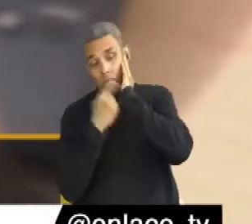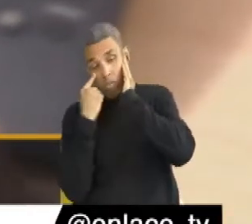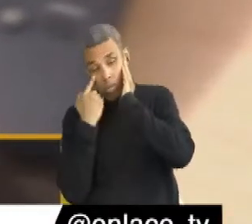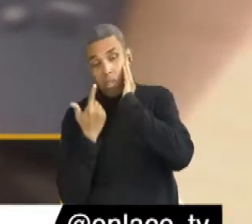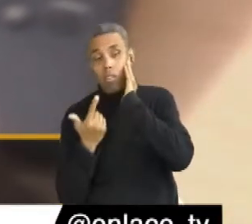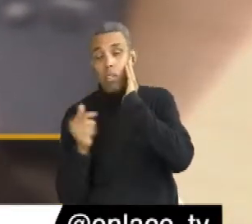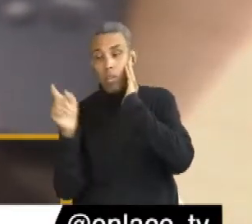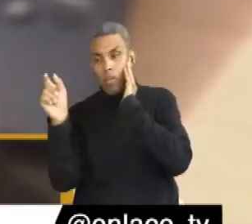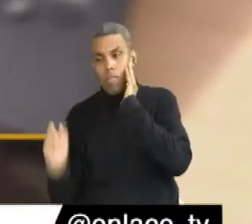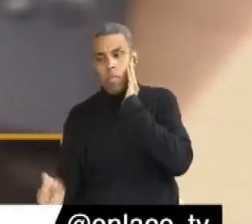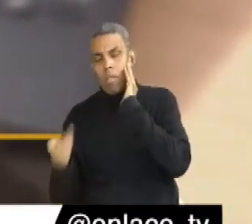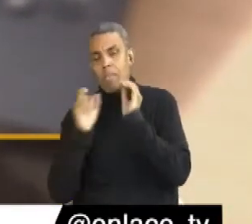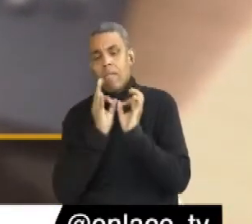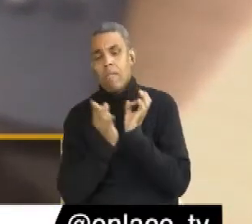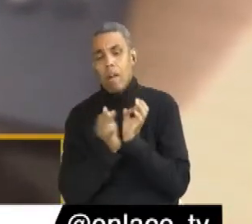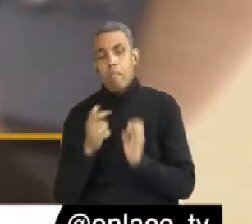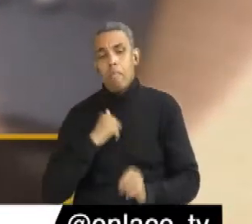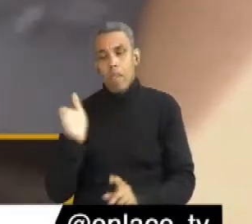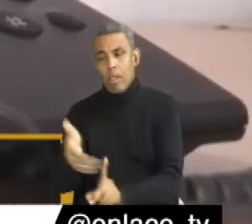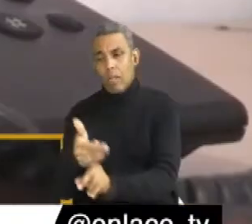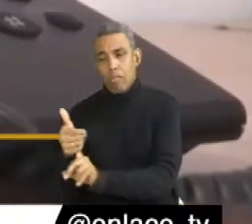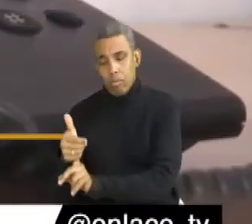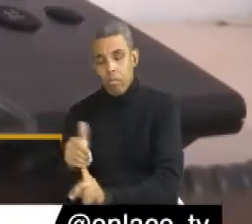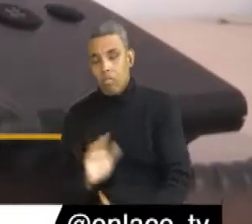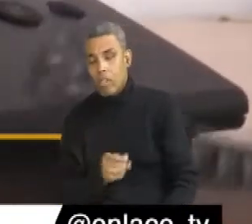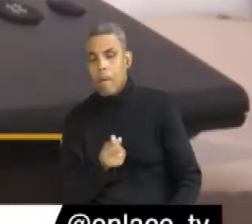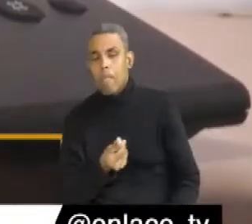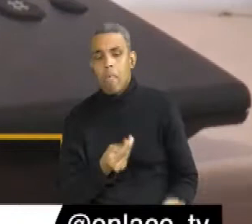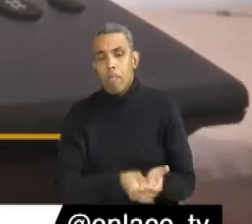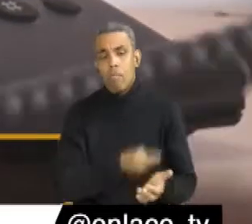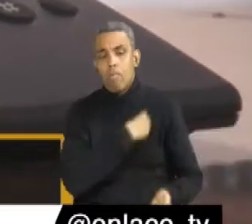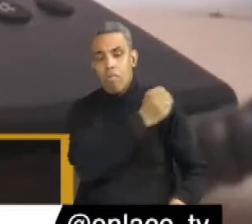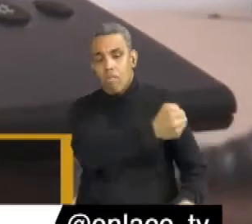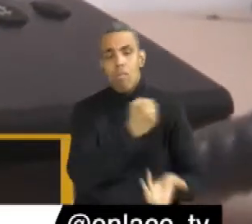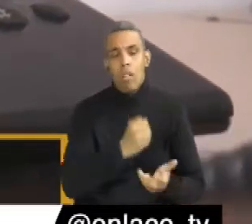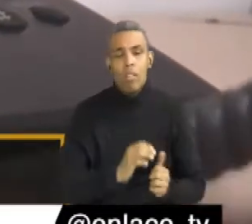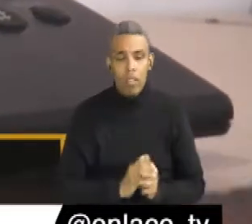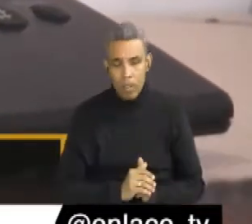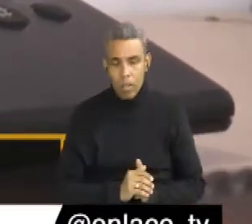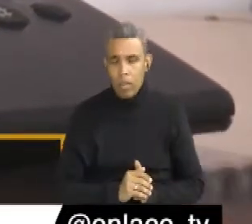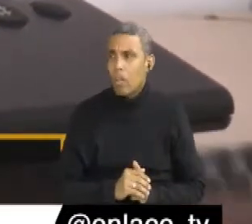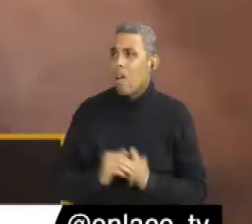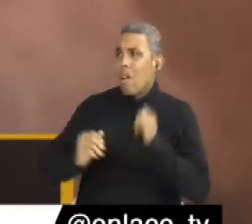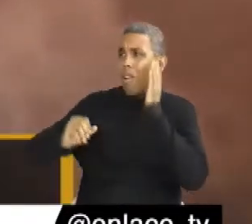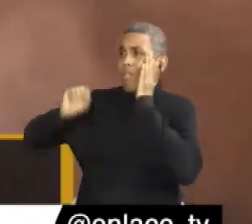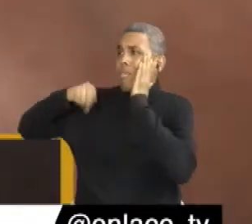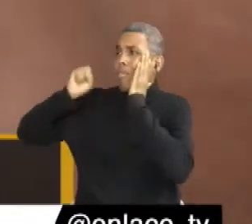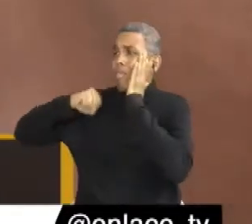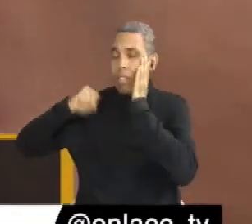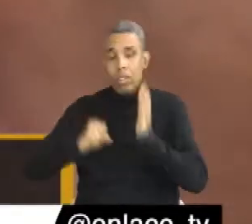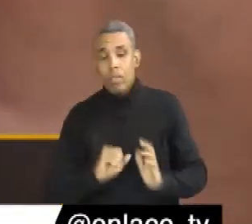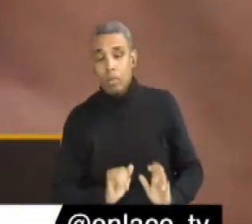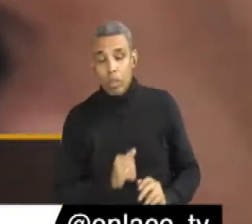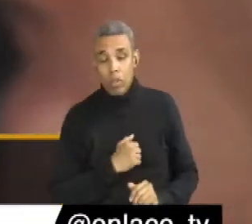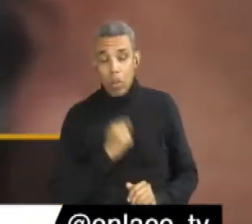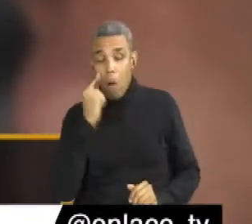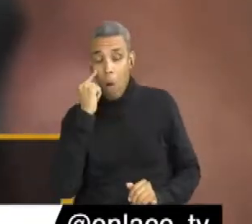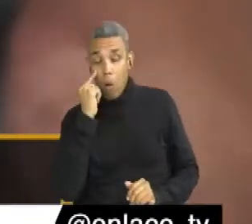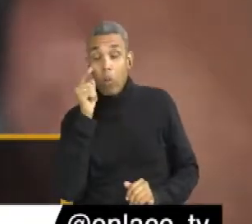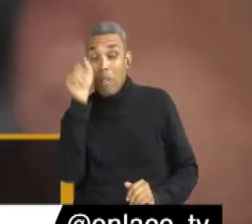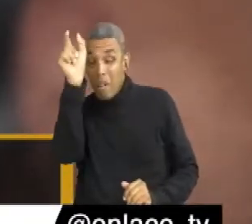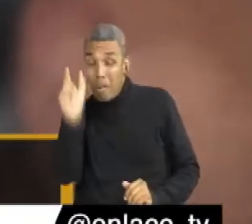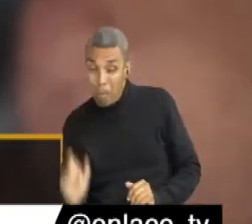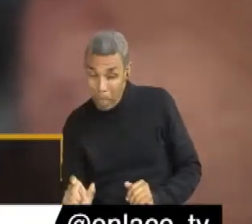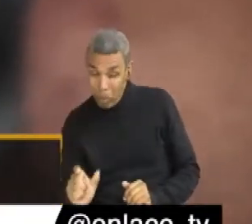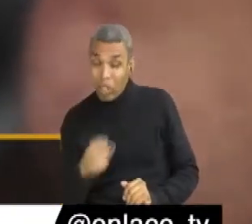desafortunadamente las personas incautas pues llegan y caen en este engaño. Desde las